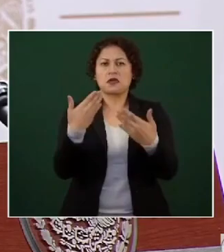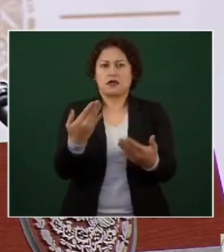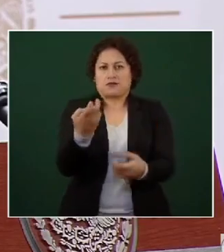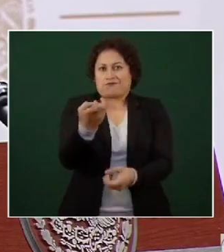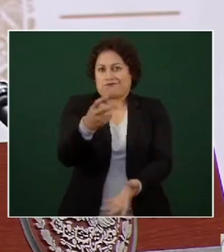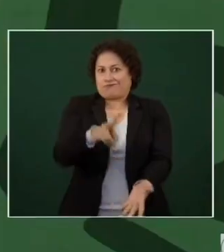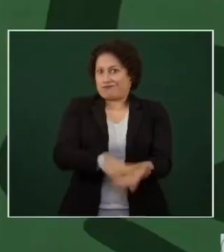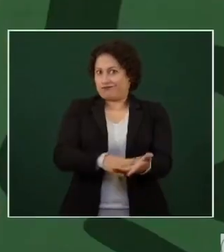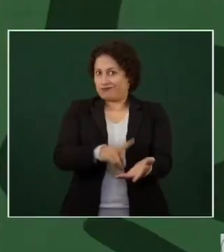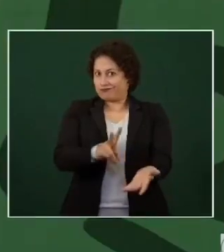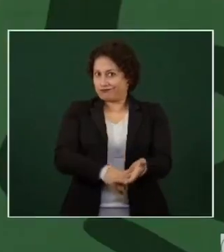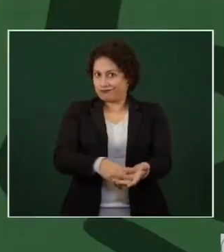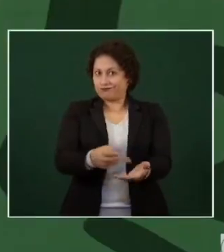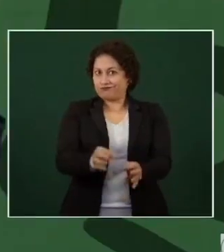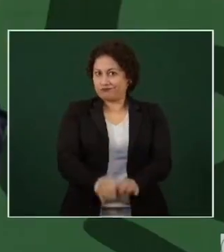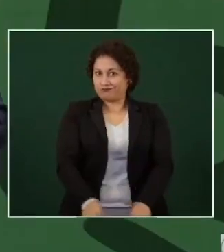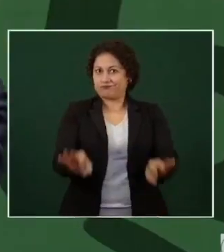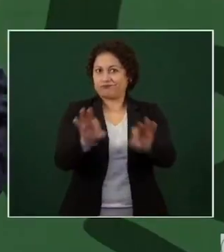más